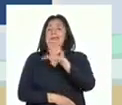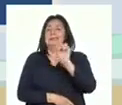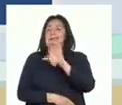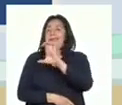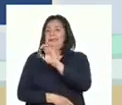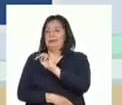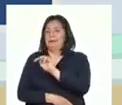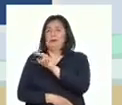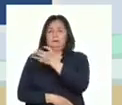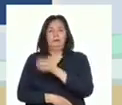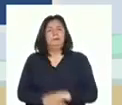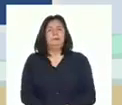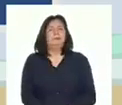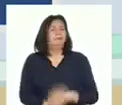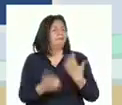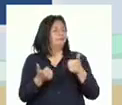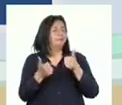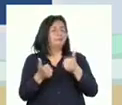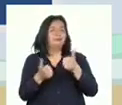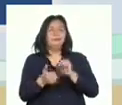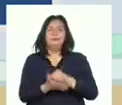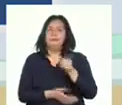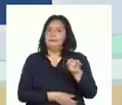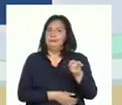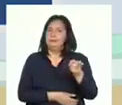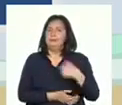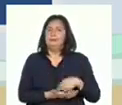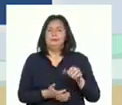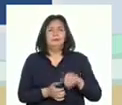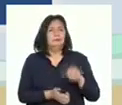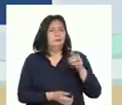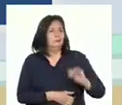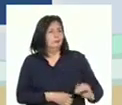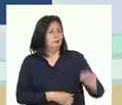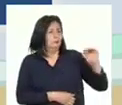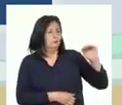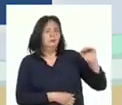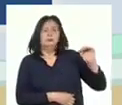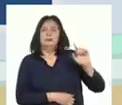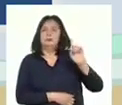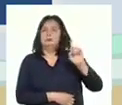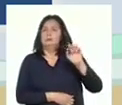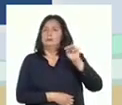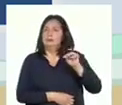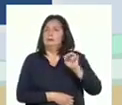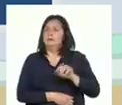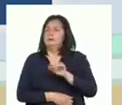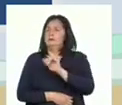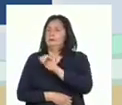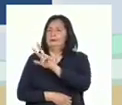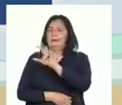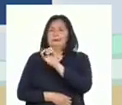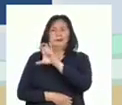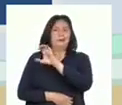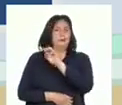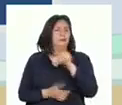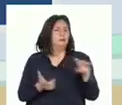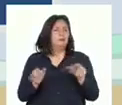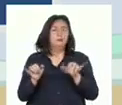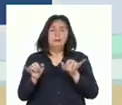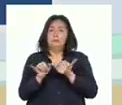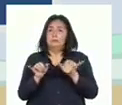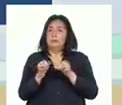30 centímetros. ¡Genial! Daniel mide 1 metro con 30 centímetros. Con estos instrumentos